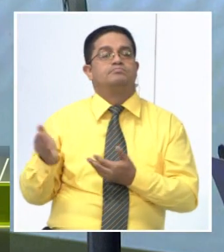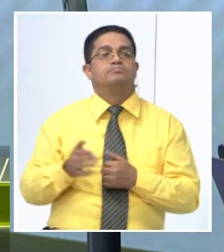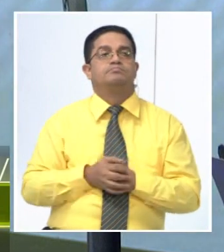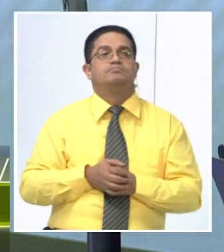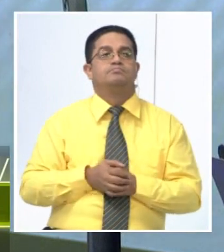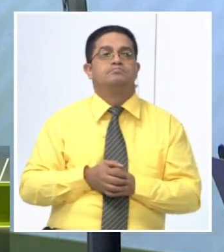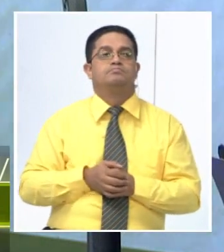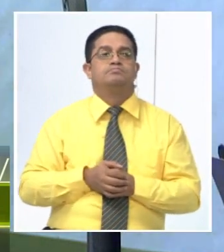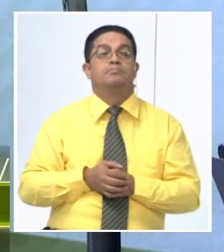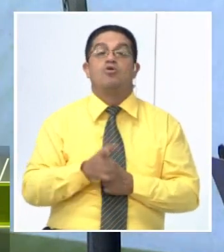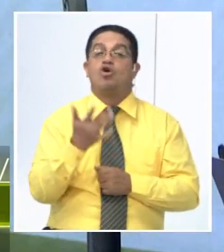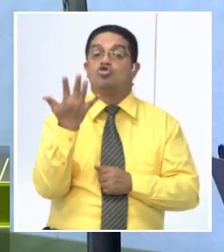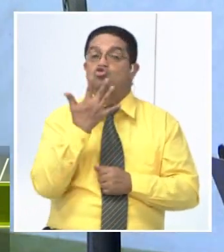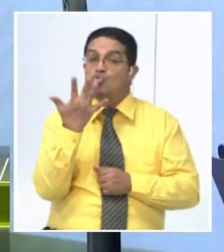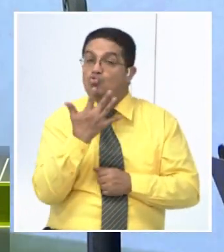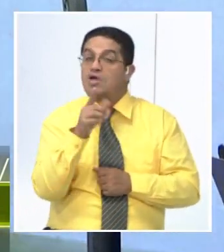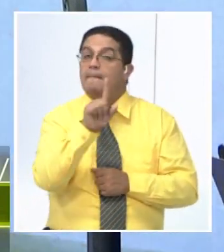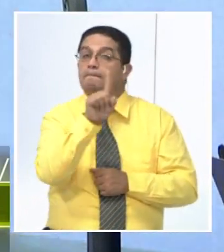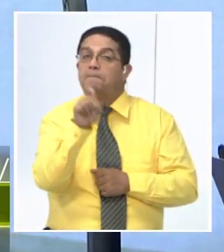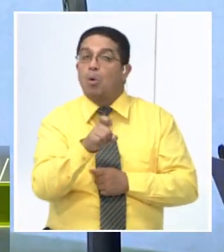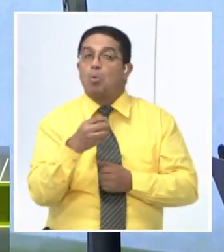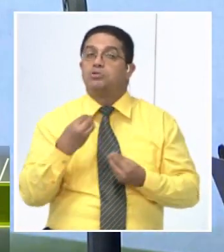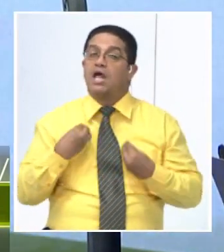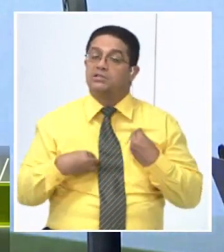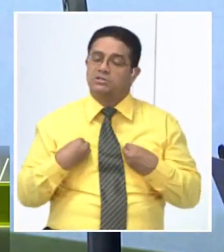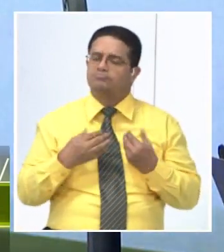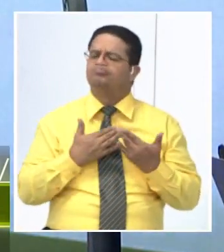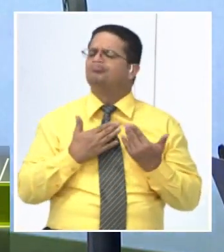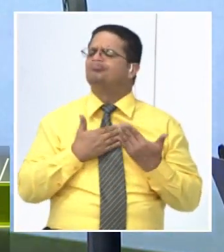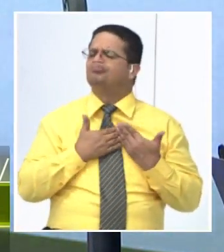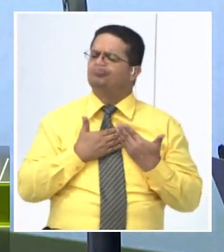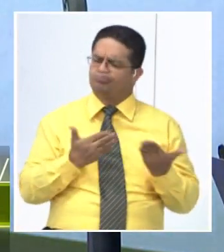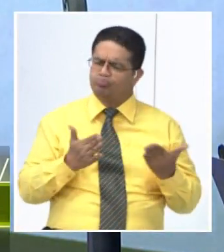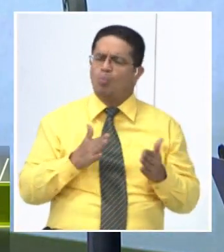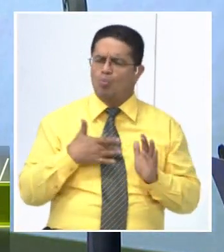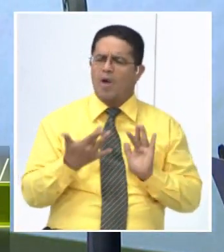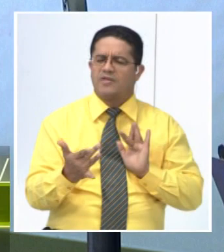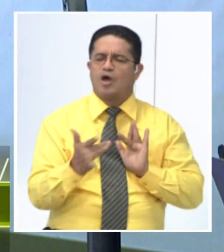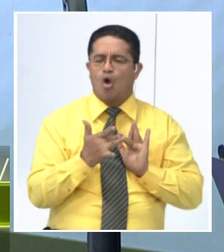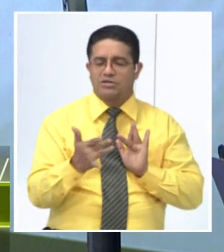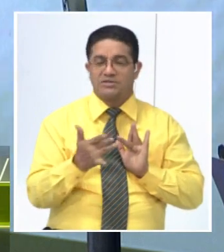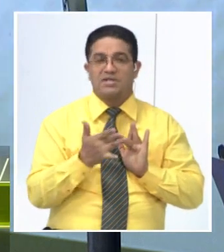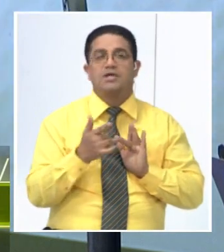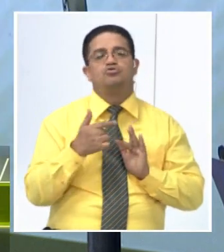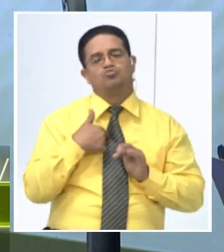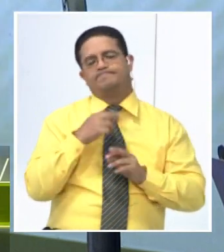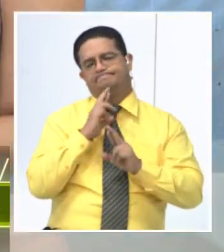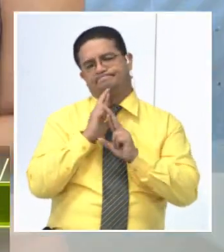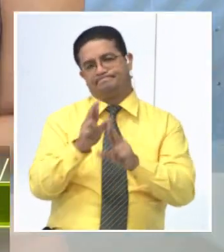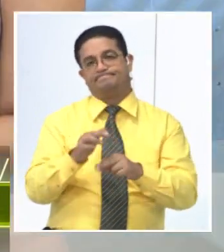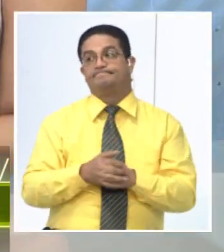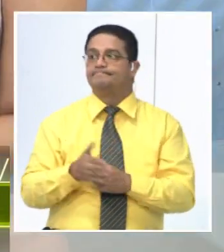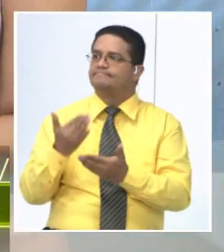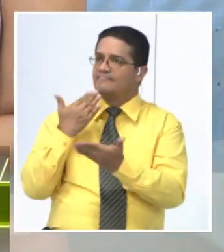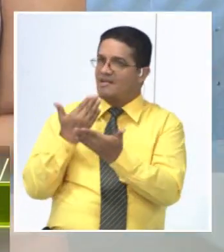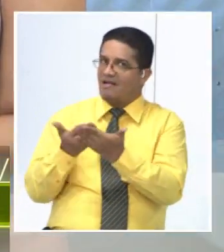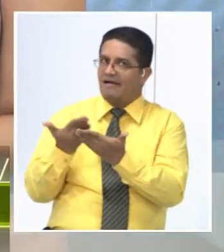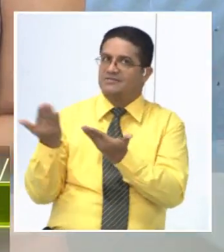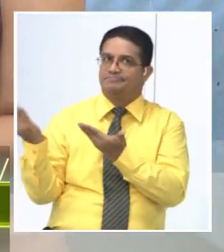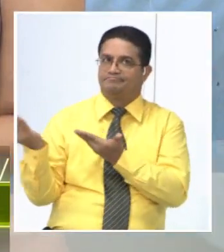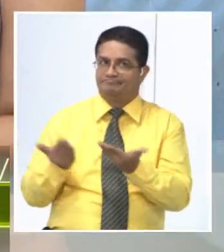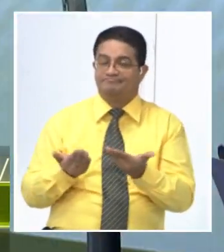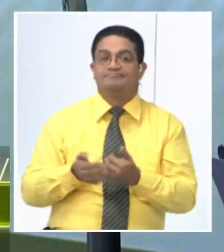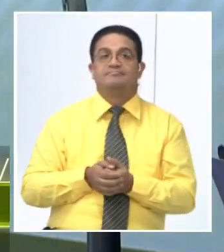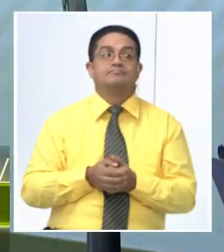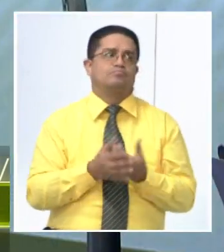@doctor.ricardoescalante. Cualquier duda, cualquier inquietud, con toda confianza pueden escribir allí que les vamos a responder. Gracias, doctor, por acompañarnos el día de